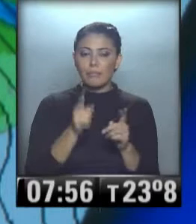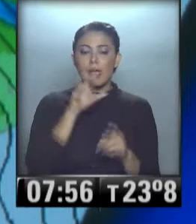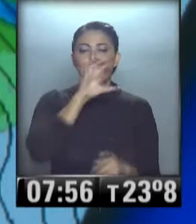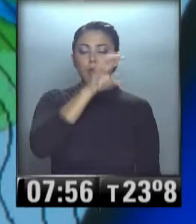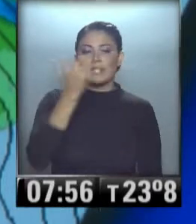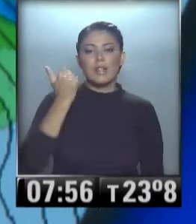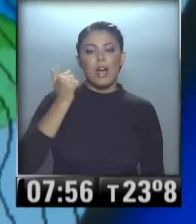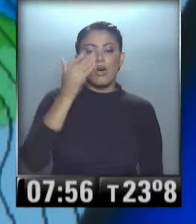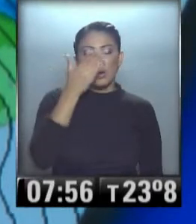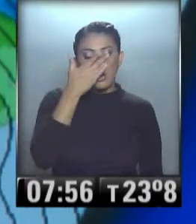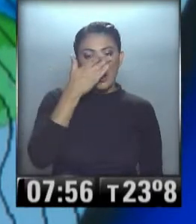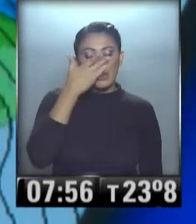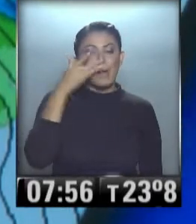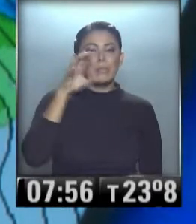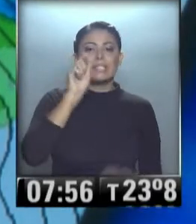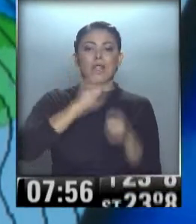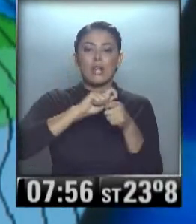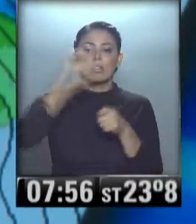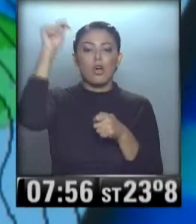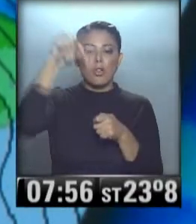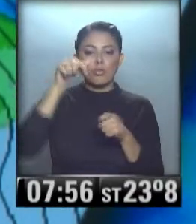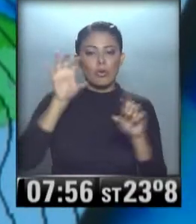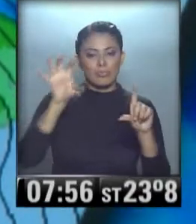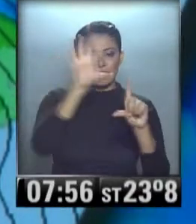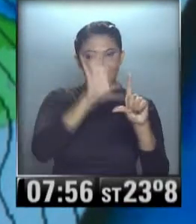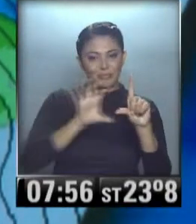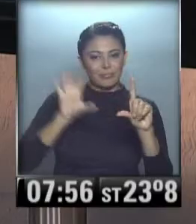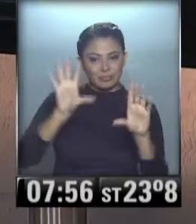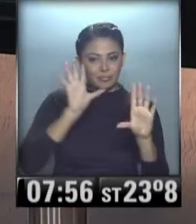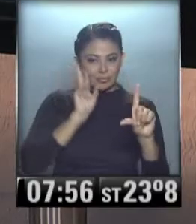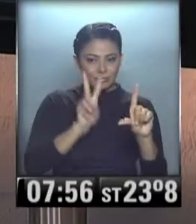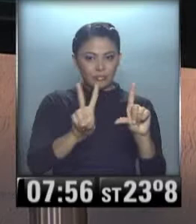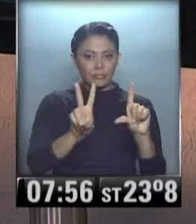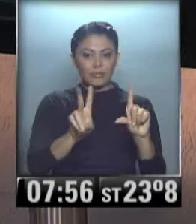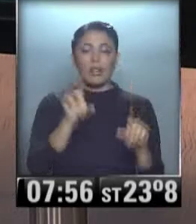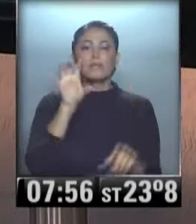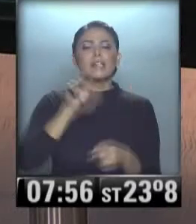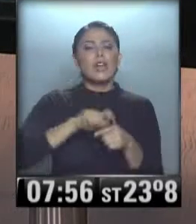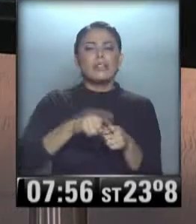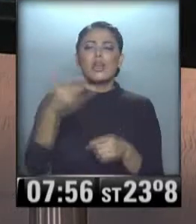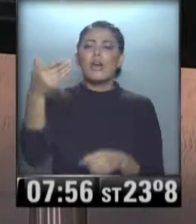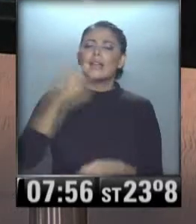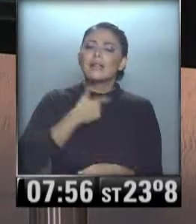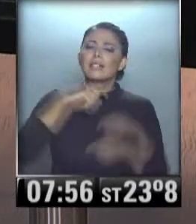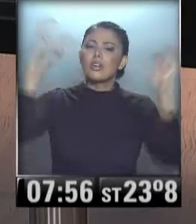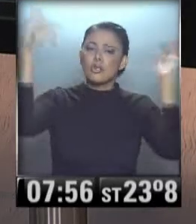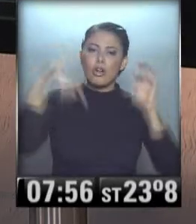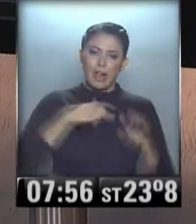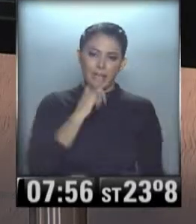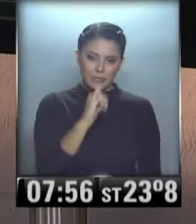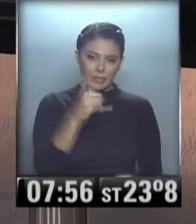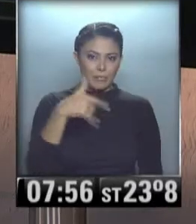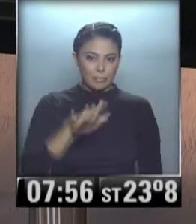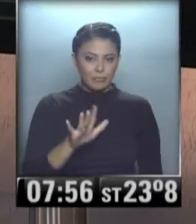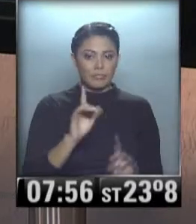Córdoba, en el sur de Santiago del Estero. De Santiago del Estero, queridos amigos que piden y preguntan por la lluvia, allí está. Y en